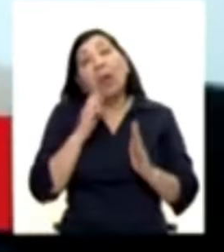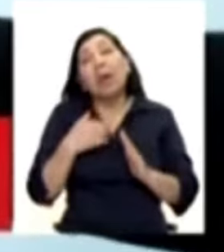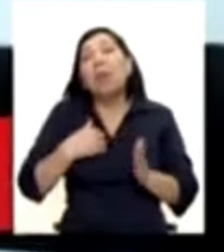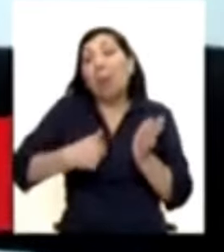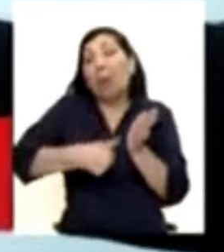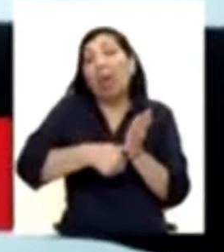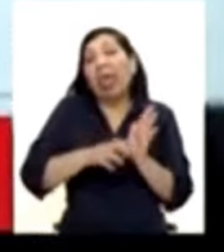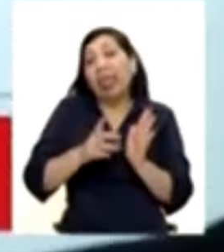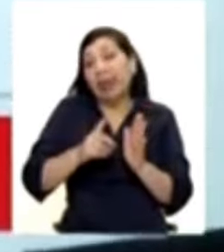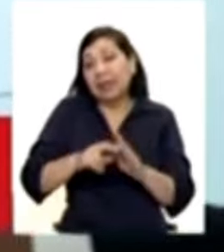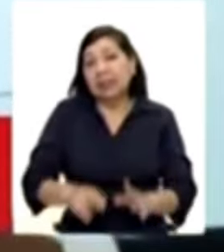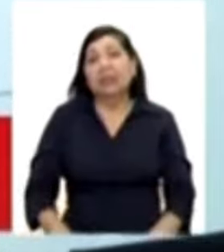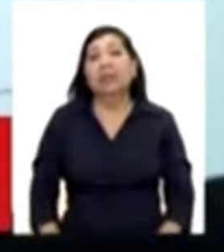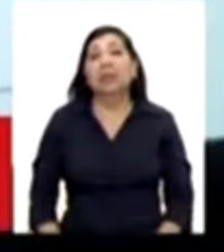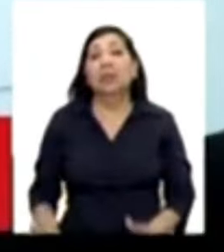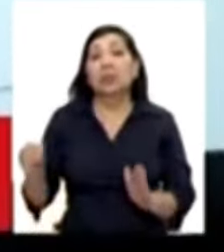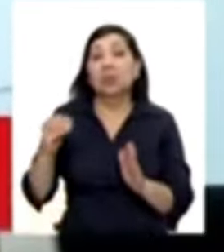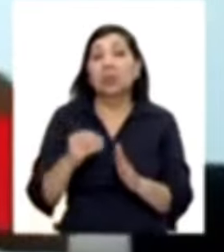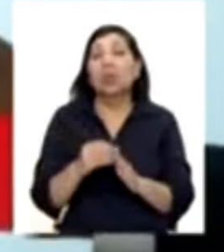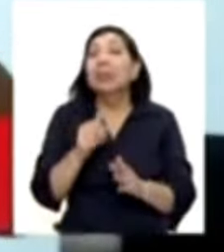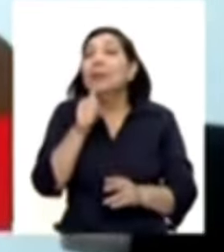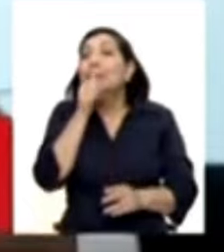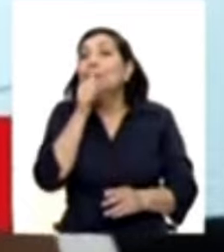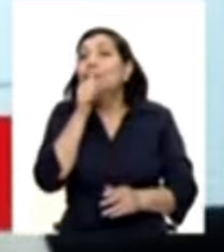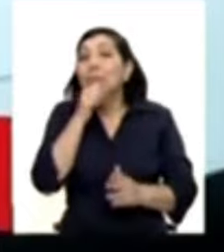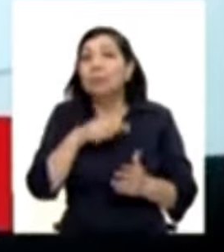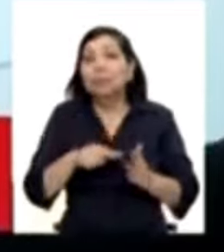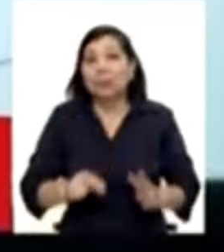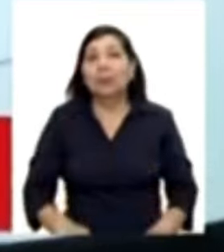mi DNI, hay que poner la clave acá.